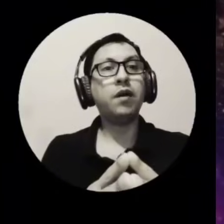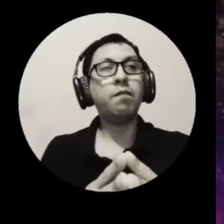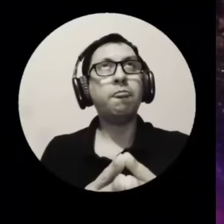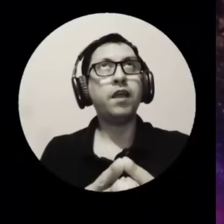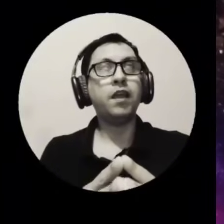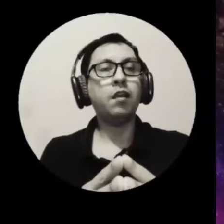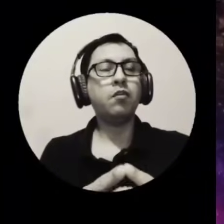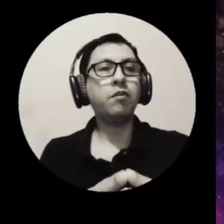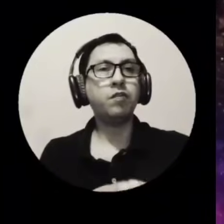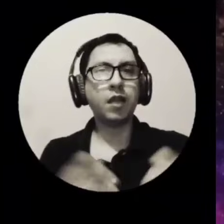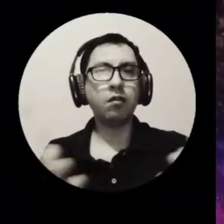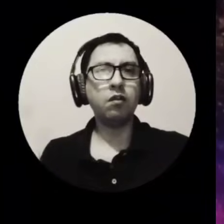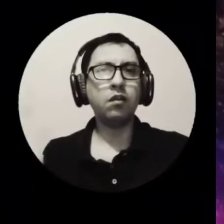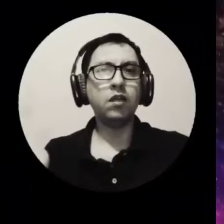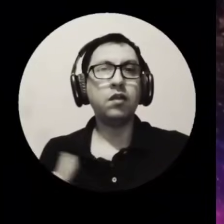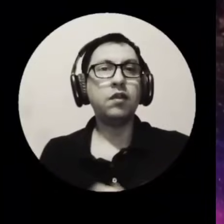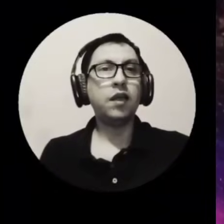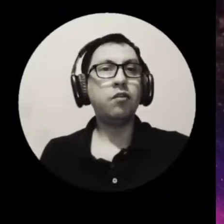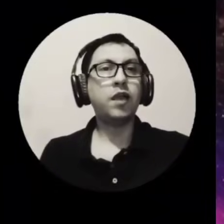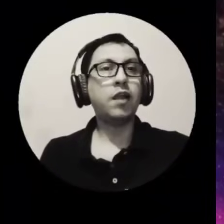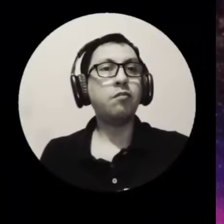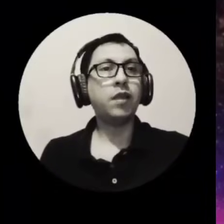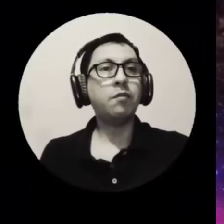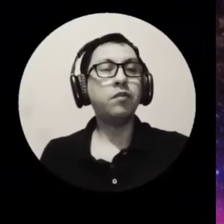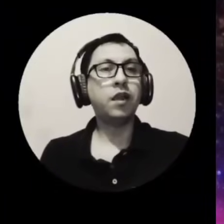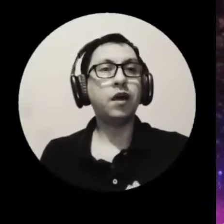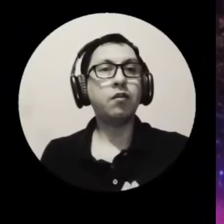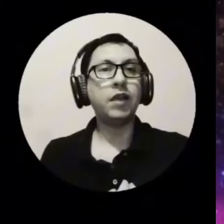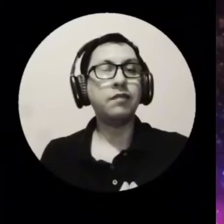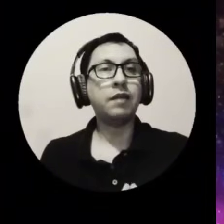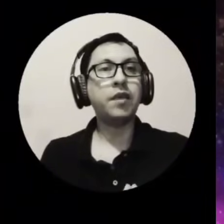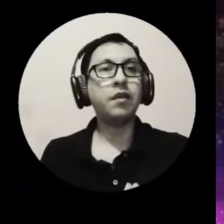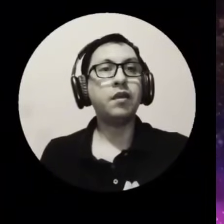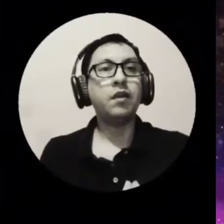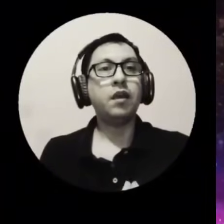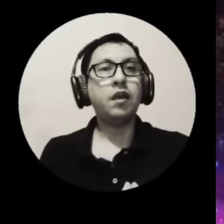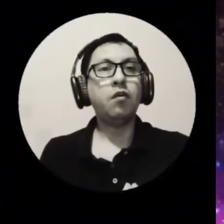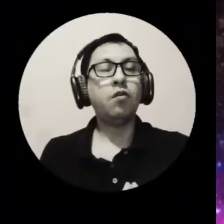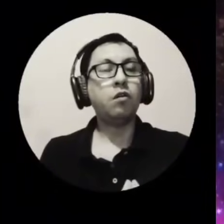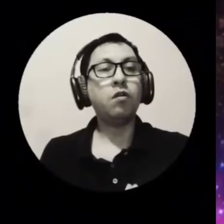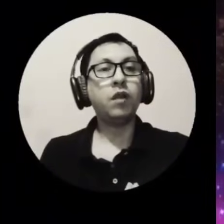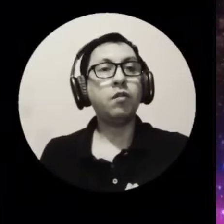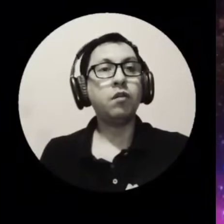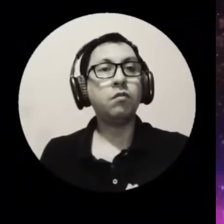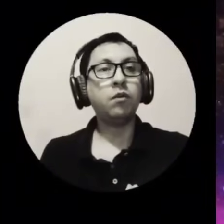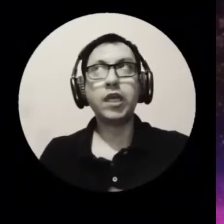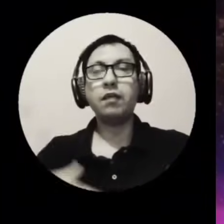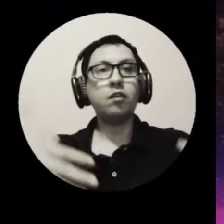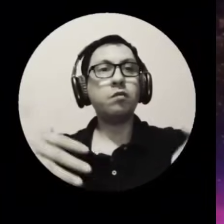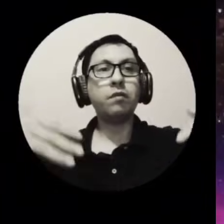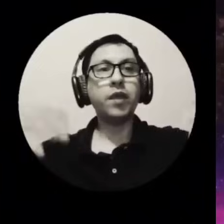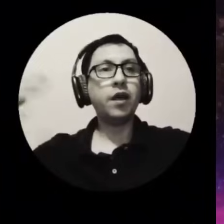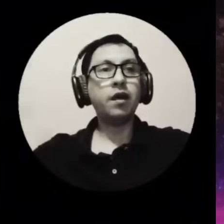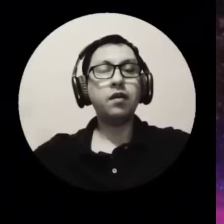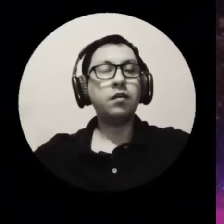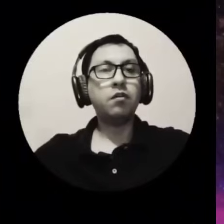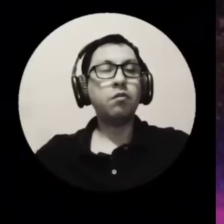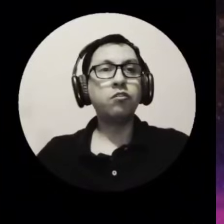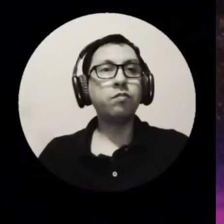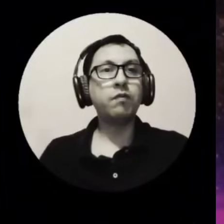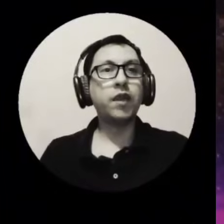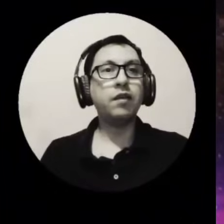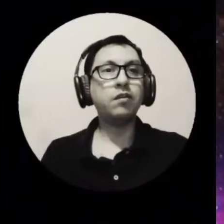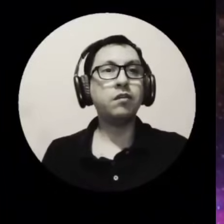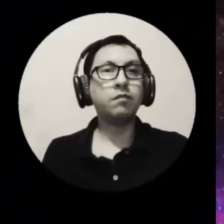llevaba el comisionado de los salarios mínimos de la CONASAMI. Lo corrió Obrador porque el señor vivía con